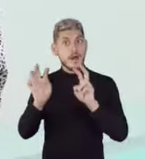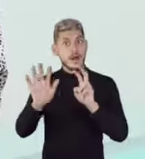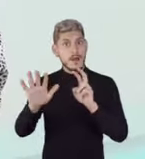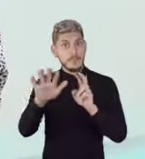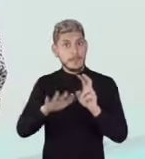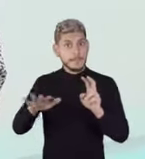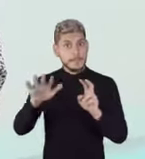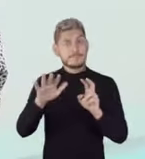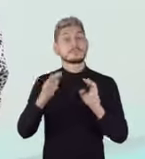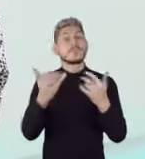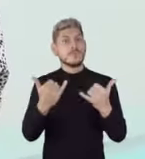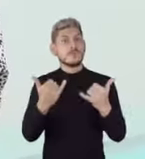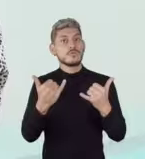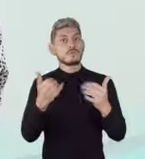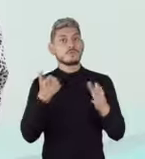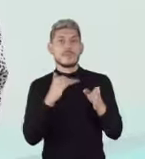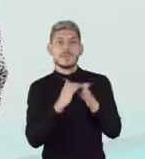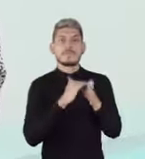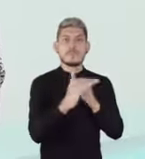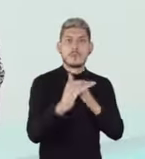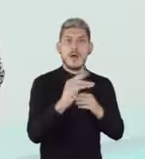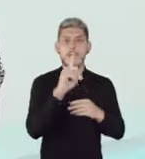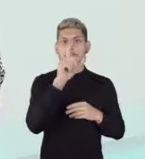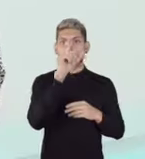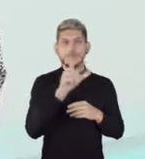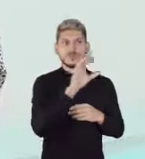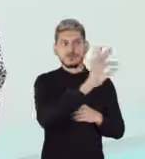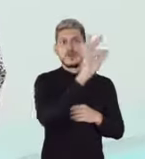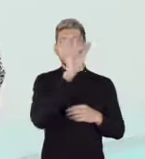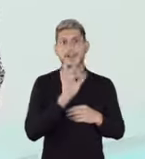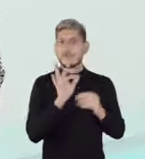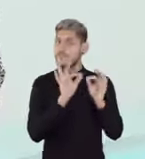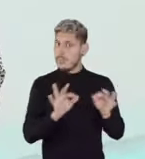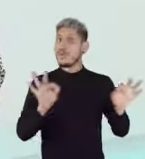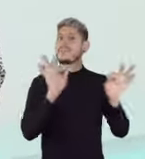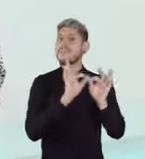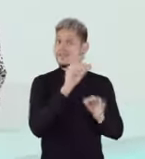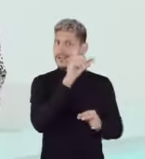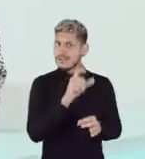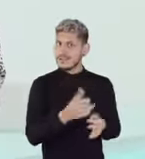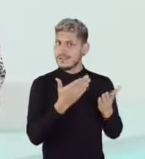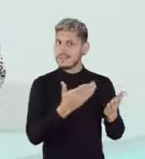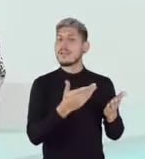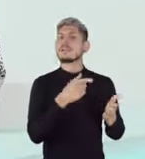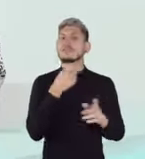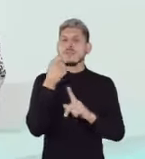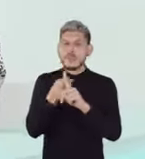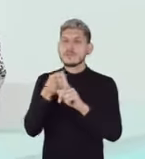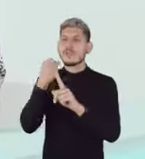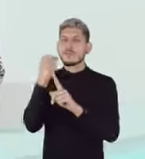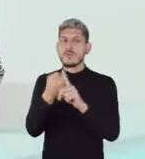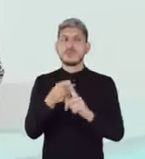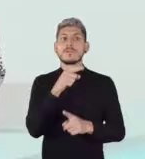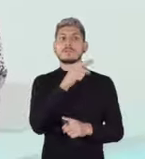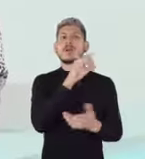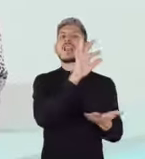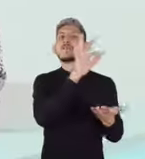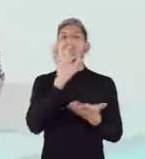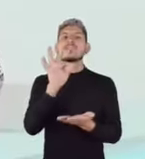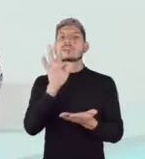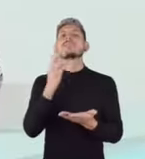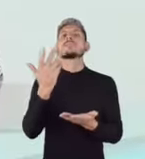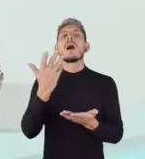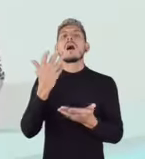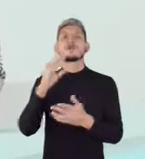sector, es que hemos invitado a una persona que es muy importante en esta lucha y que representa al